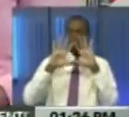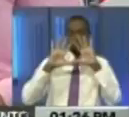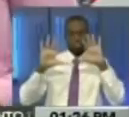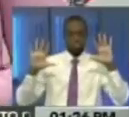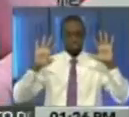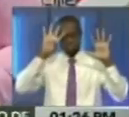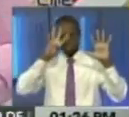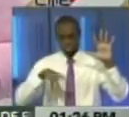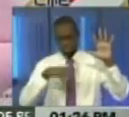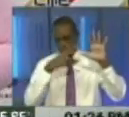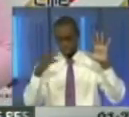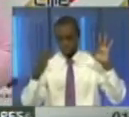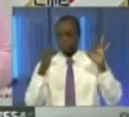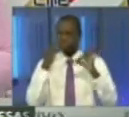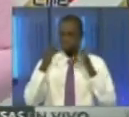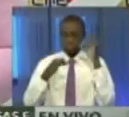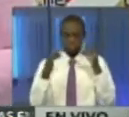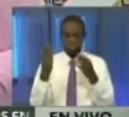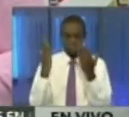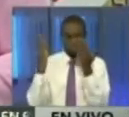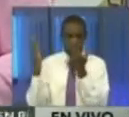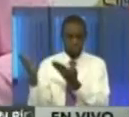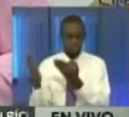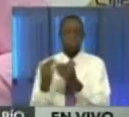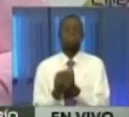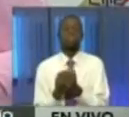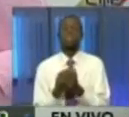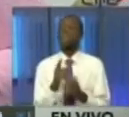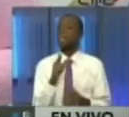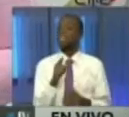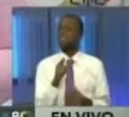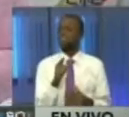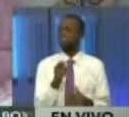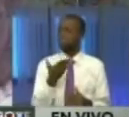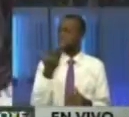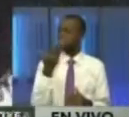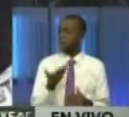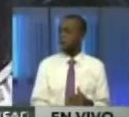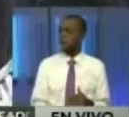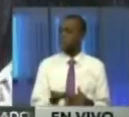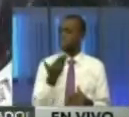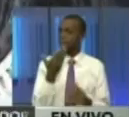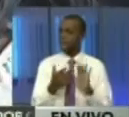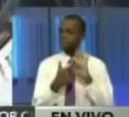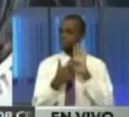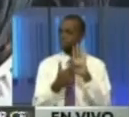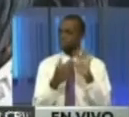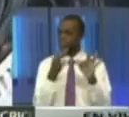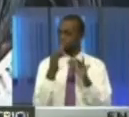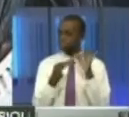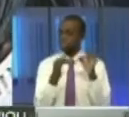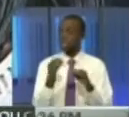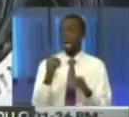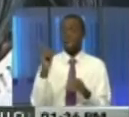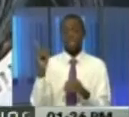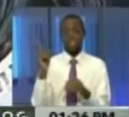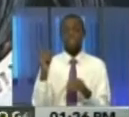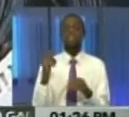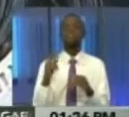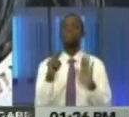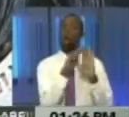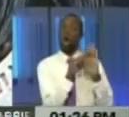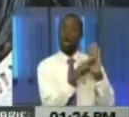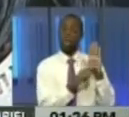de esa actividad. Y aquí es importante destacar que la norma establece tres tipos, o lo vemos